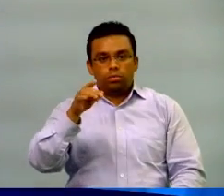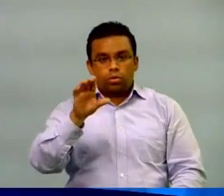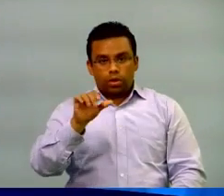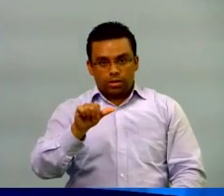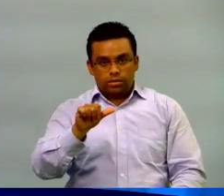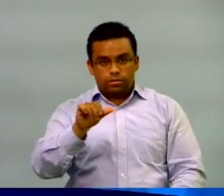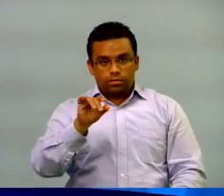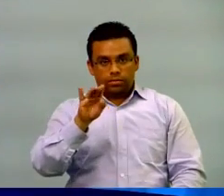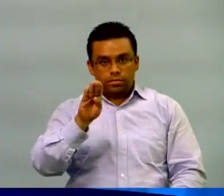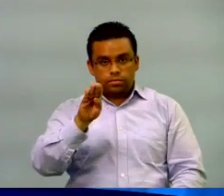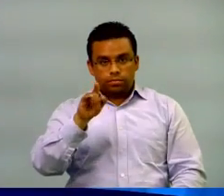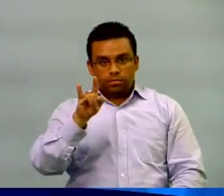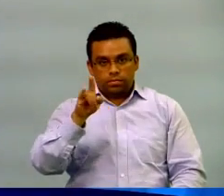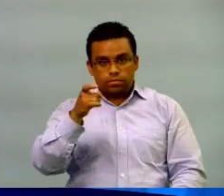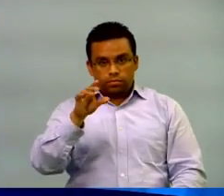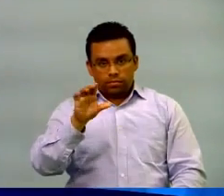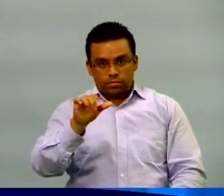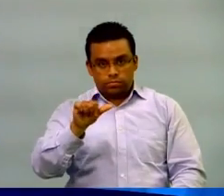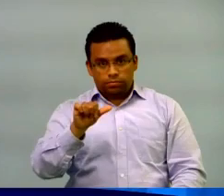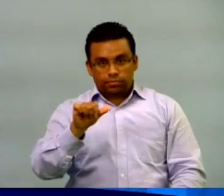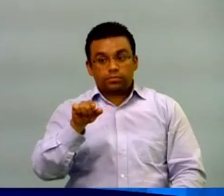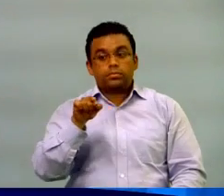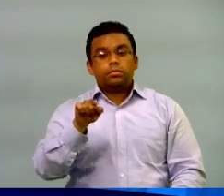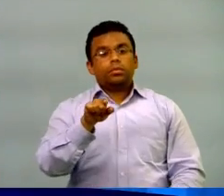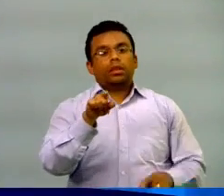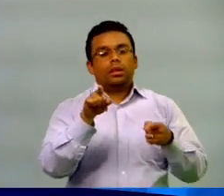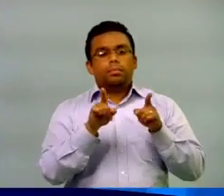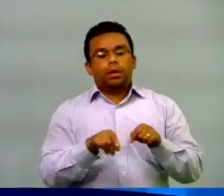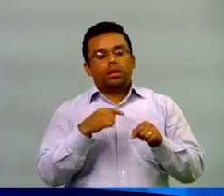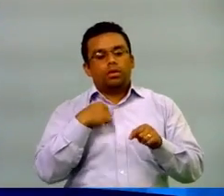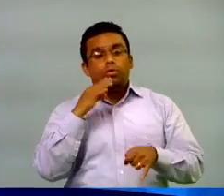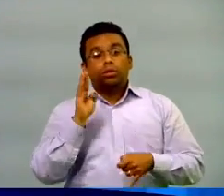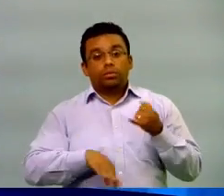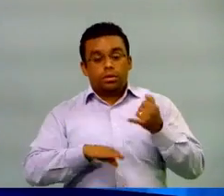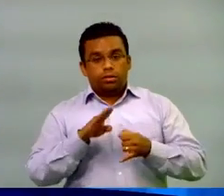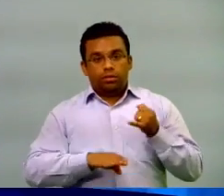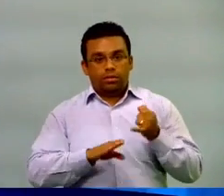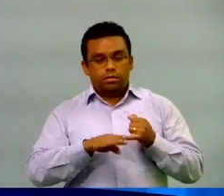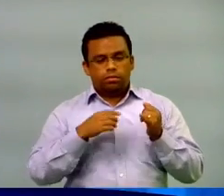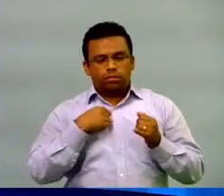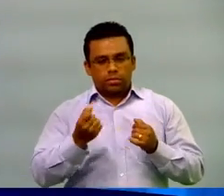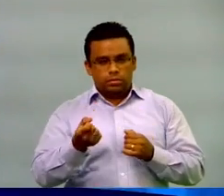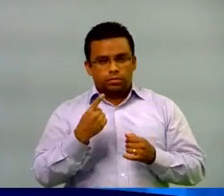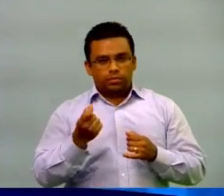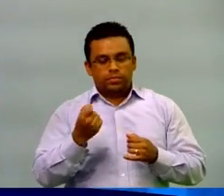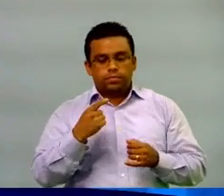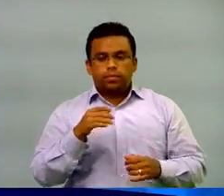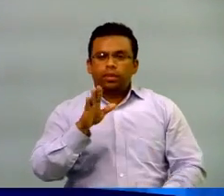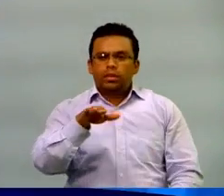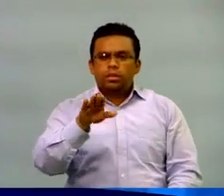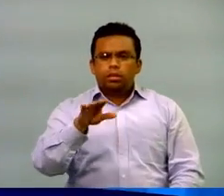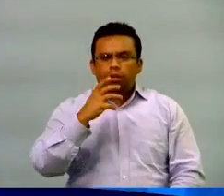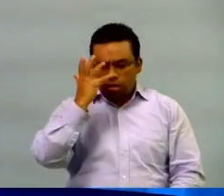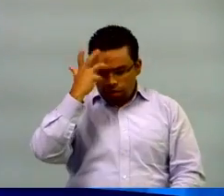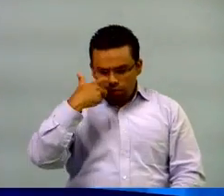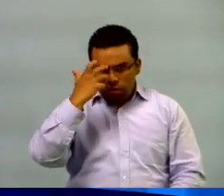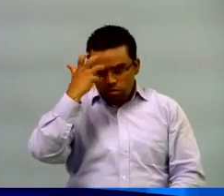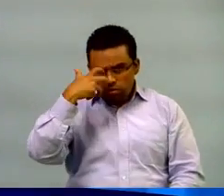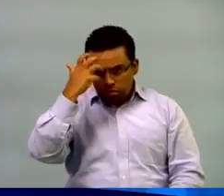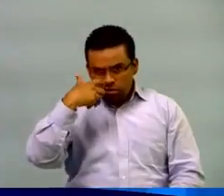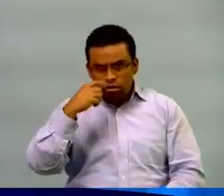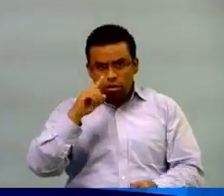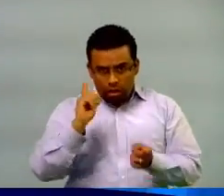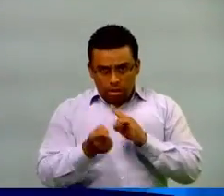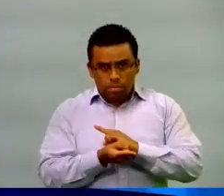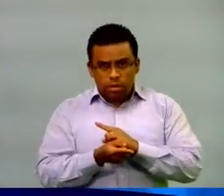otra inquietud, creo que es la final, la que nos queda tiempo, dice, ¿la evaluación cambia? ¿La